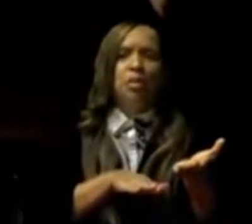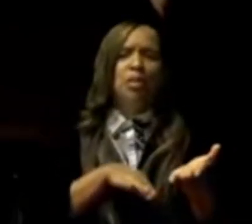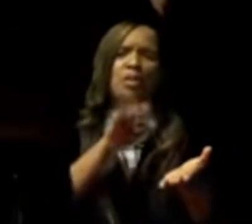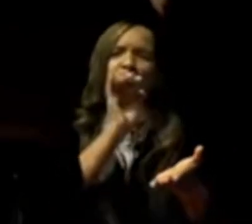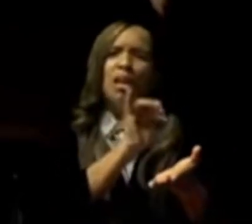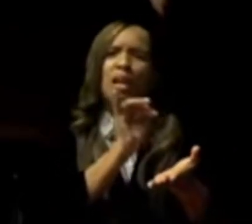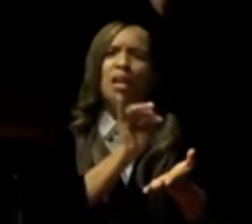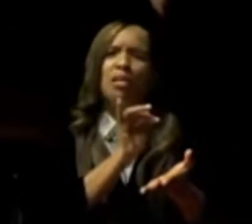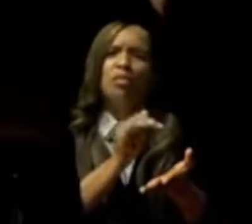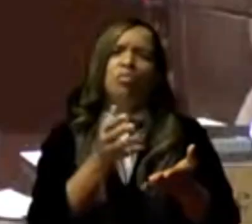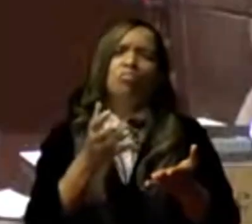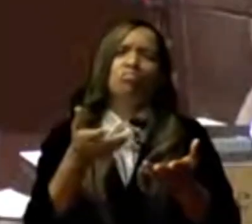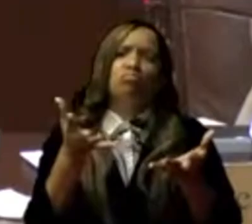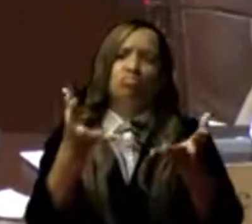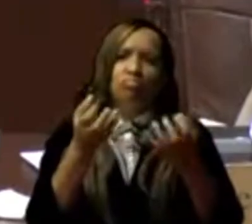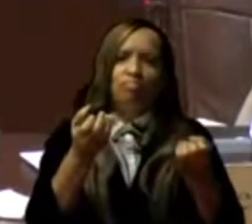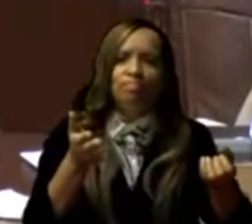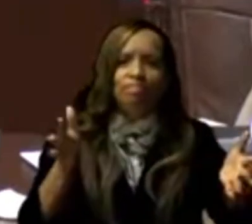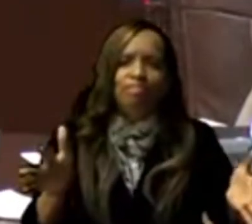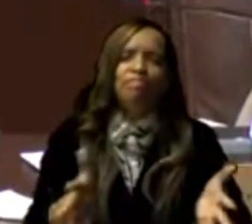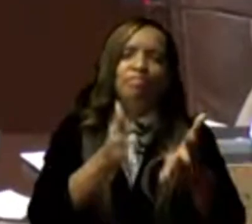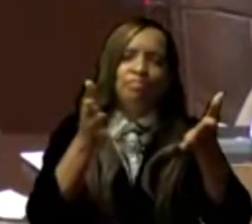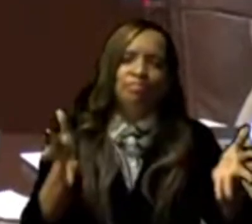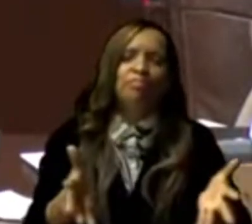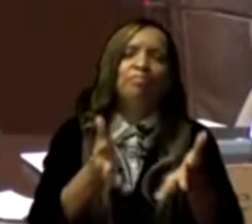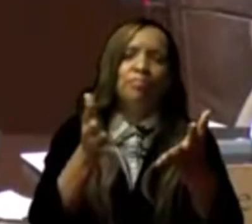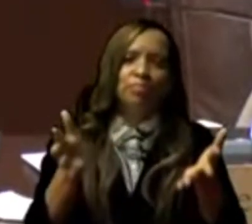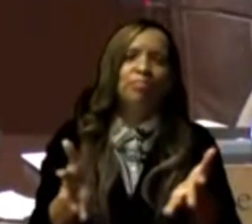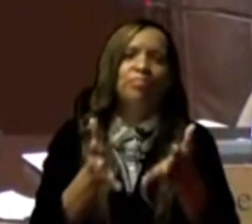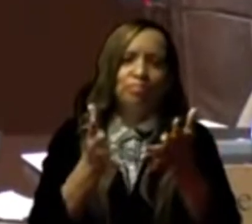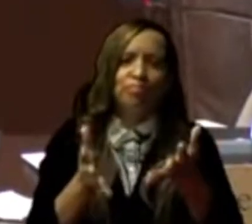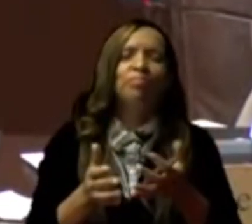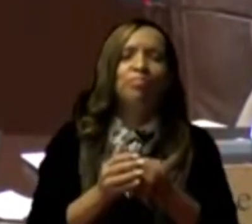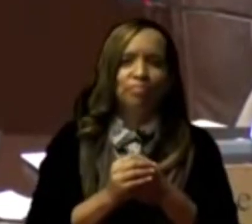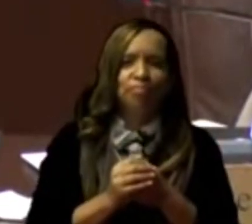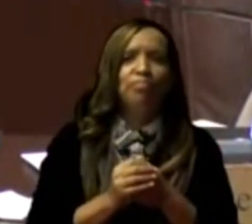Muchas gracias, Víctor Suárez.